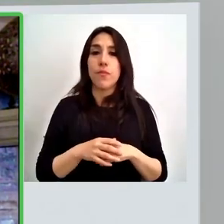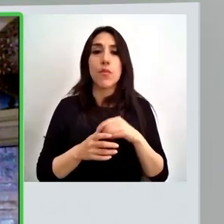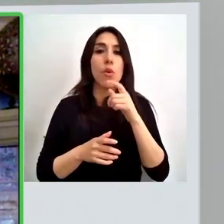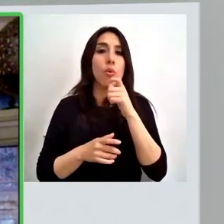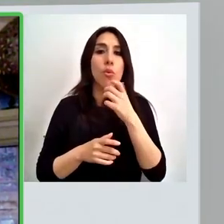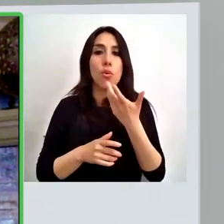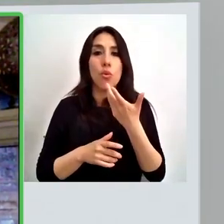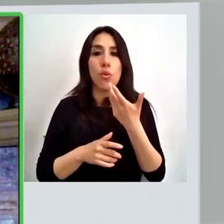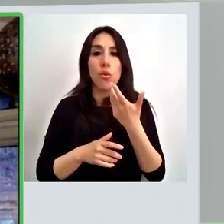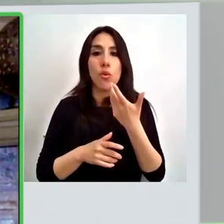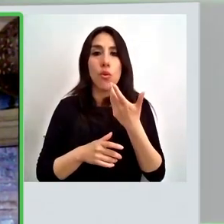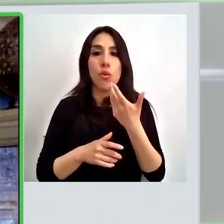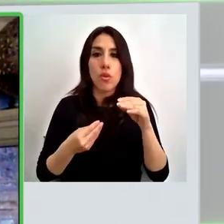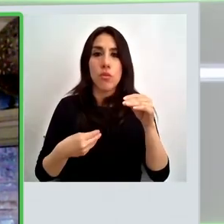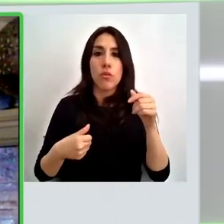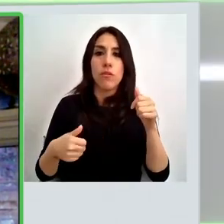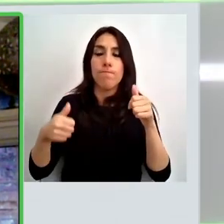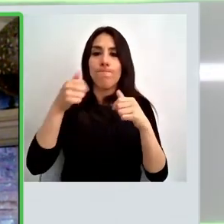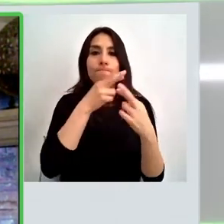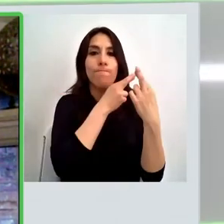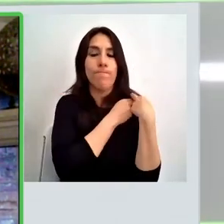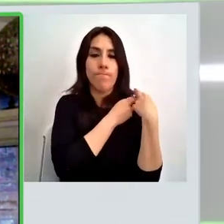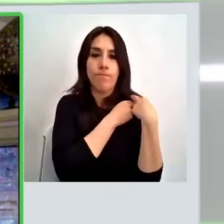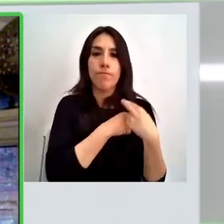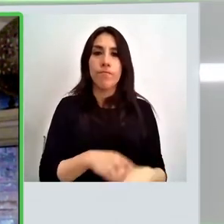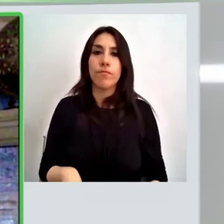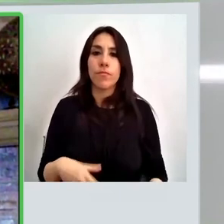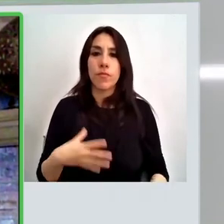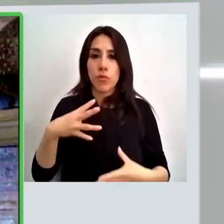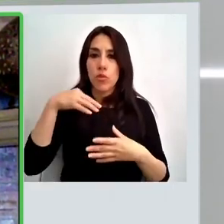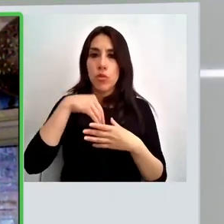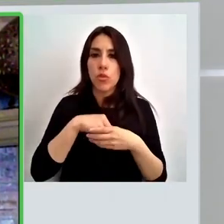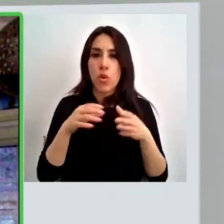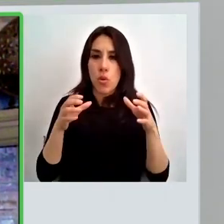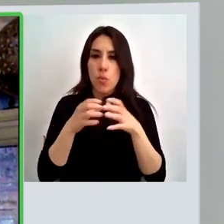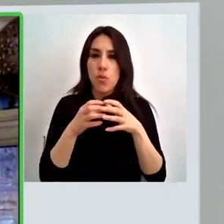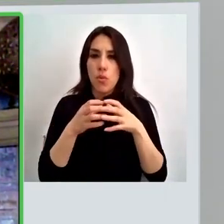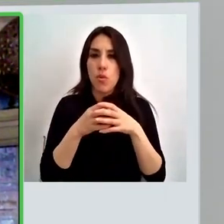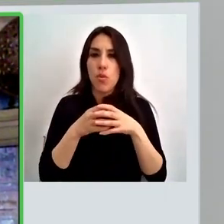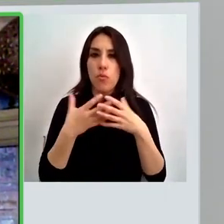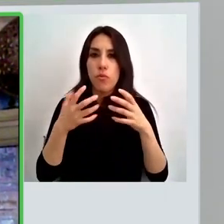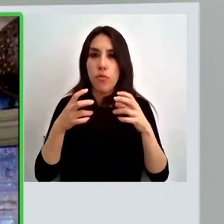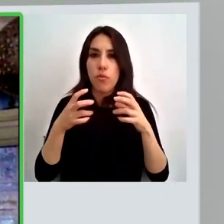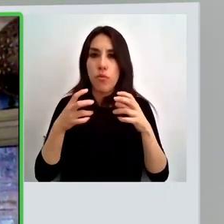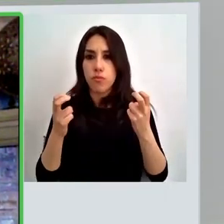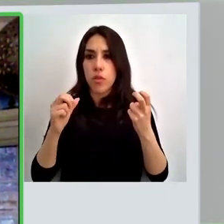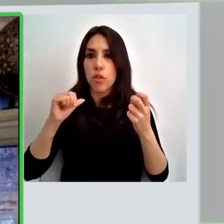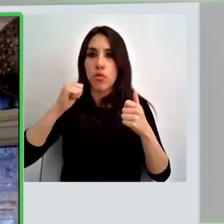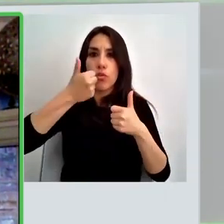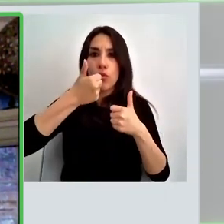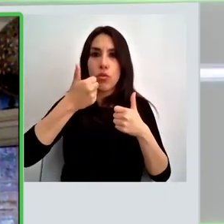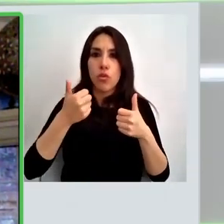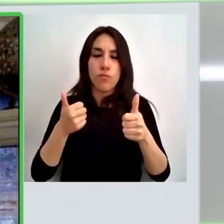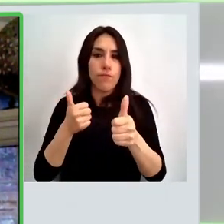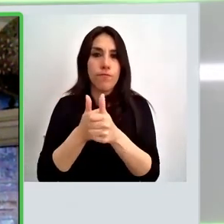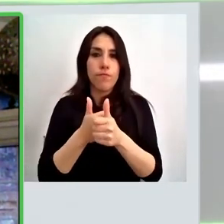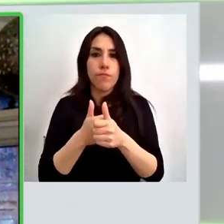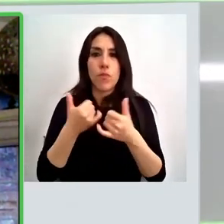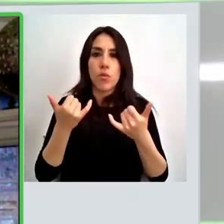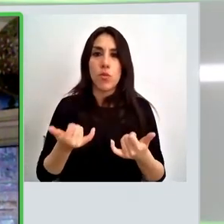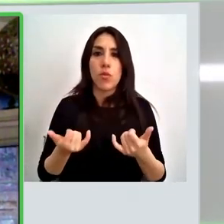la junta de directorio entonces tienen más acceso a las decisiones que se están tomando en el negocio